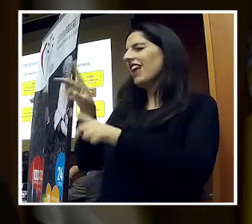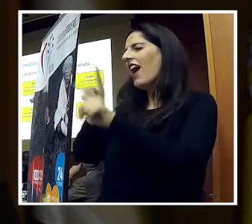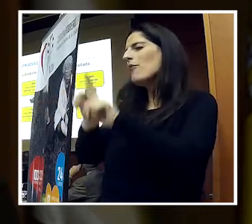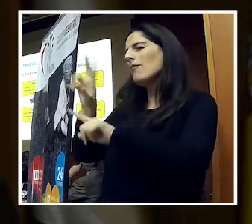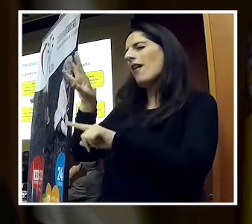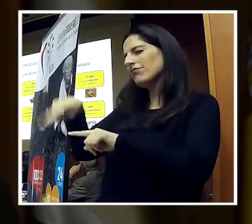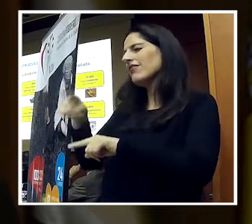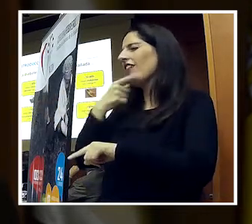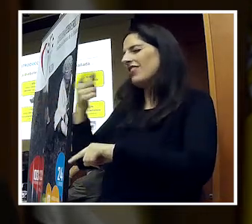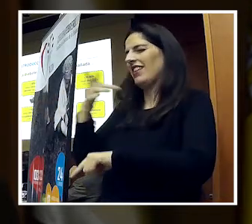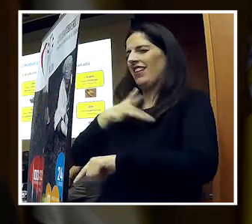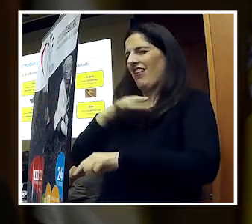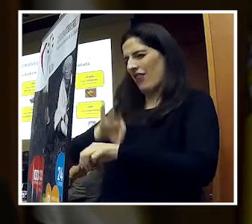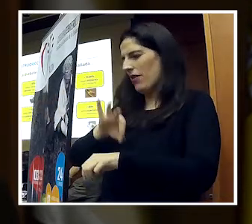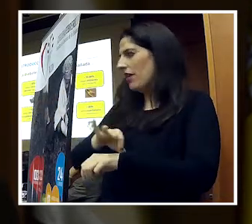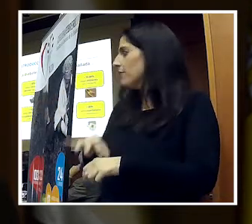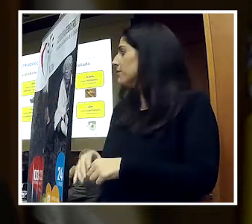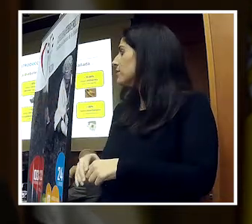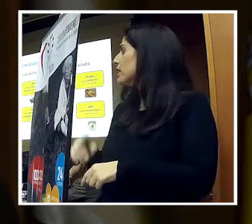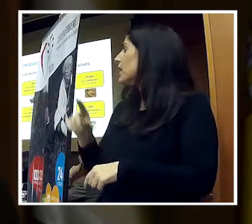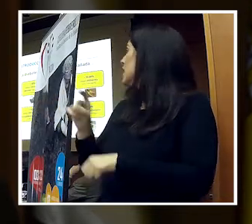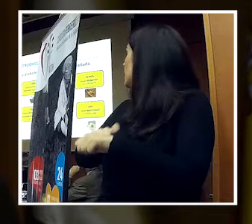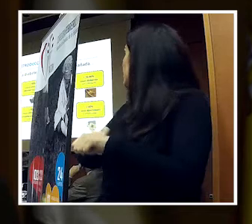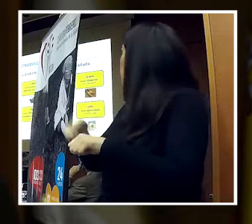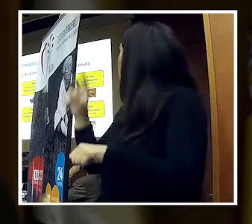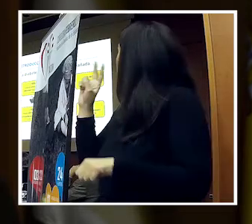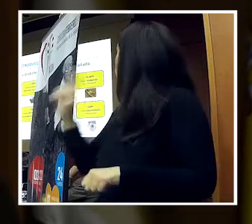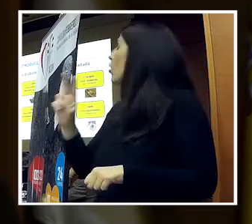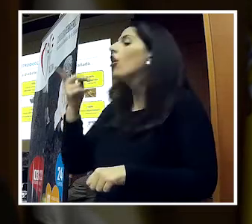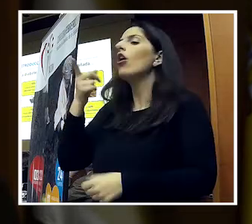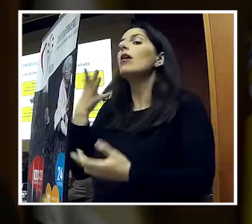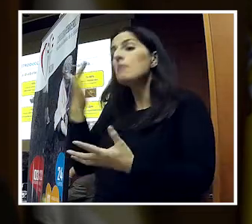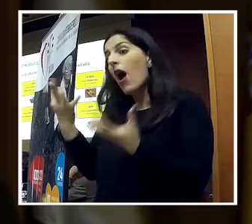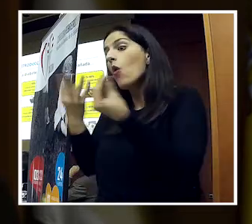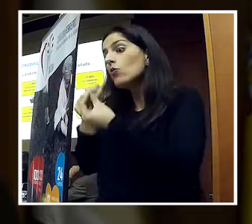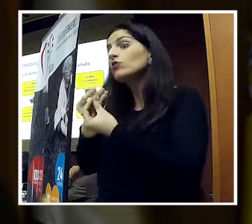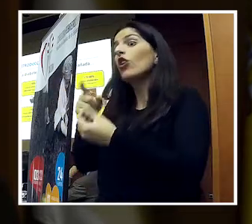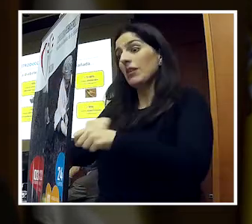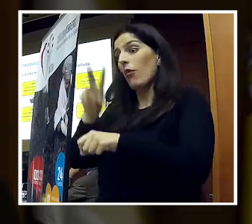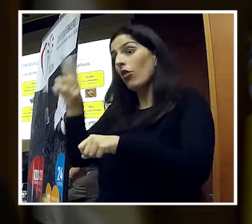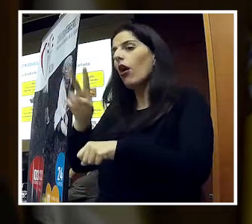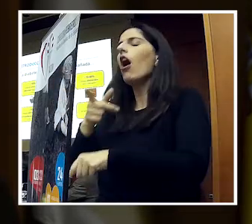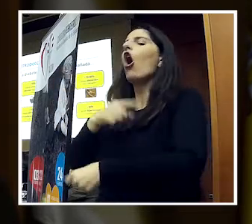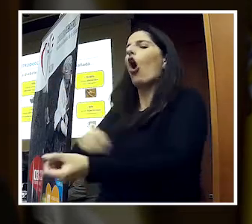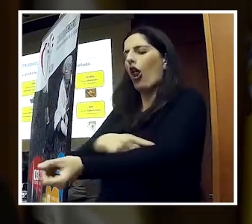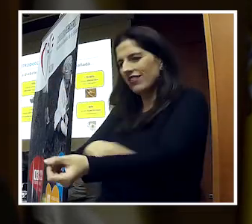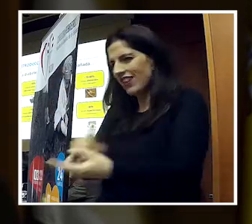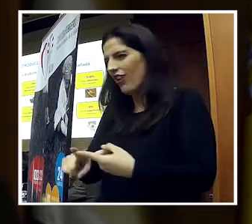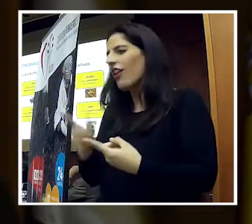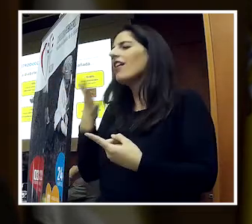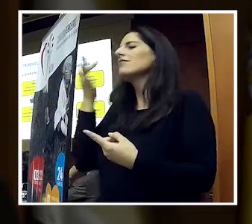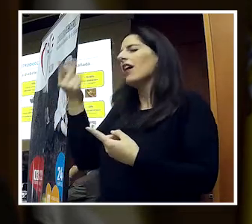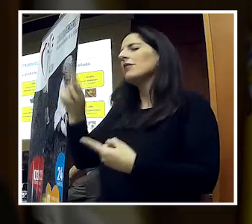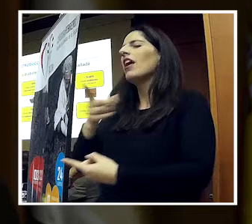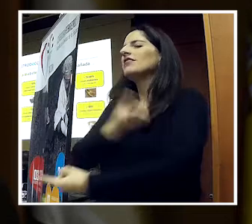tipo 2 suele ir acompañada. Un 80% además tienen colesterol alto, más del 80% tienen hipertensión.